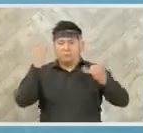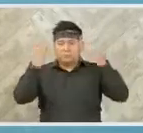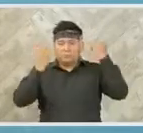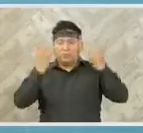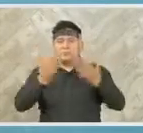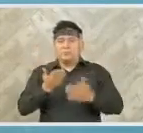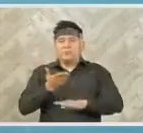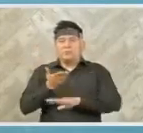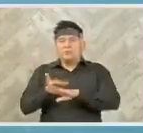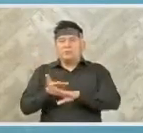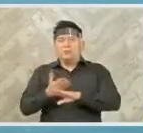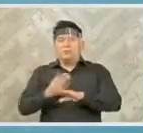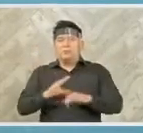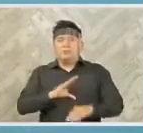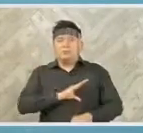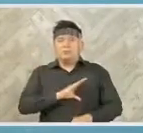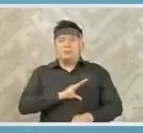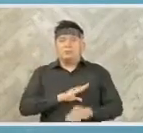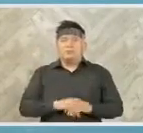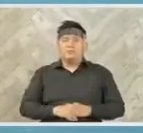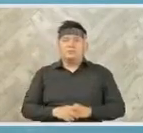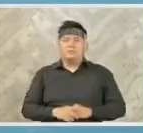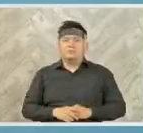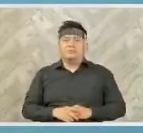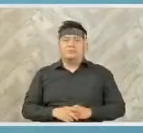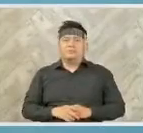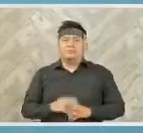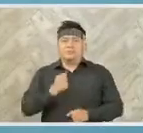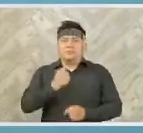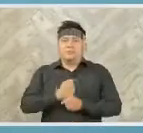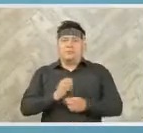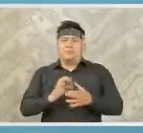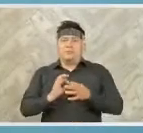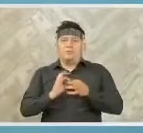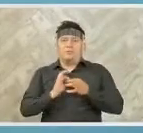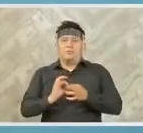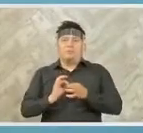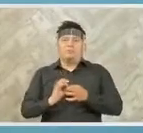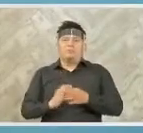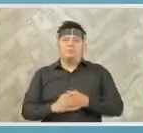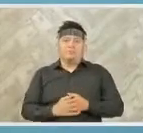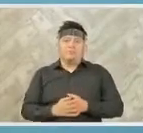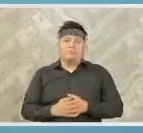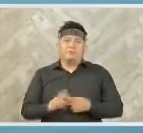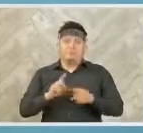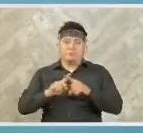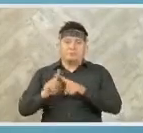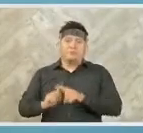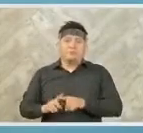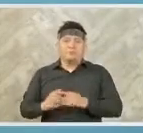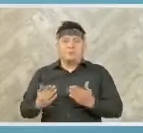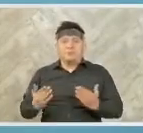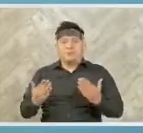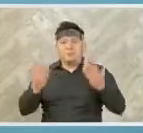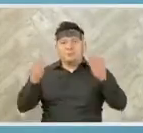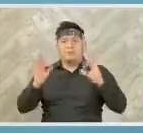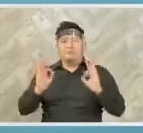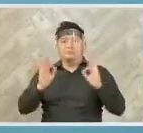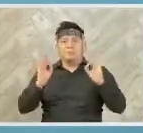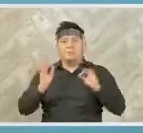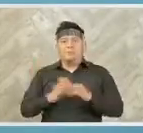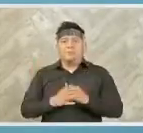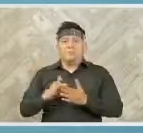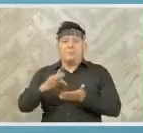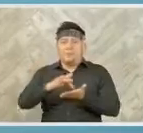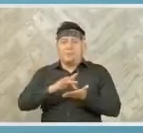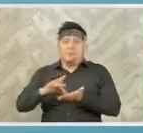ha tenido la alcaldía municipal y que hemos desarrollado en conjunto con otras entidades. Se brindaron garantías totales para la